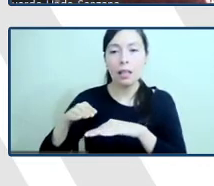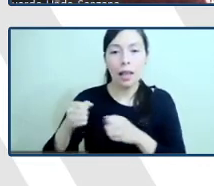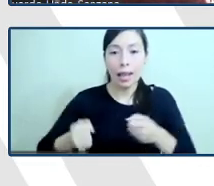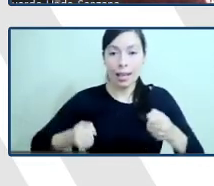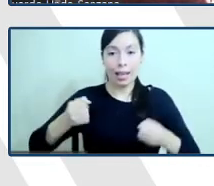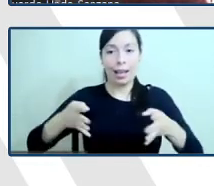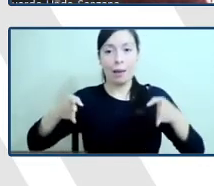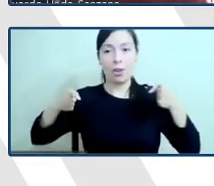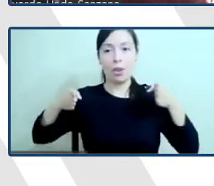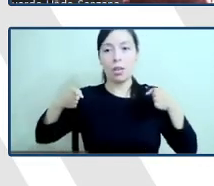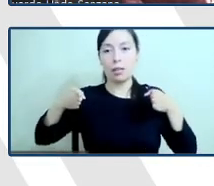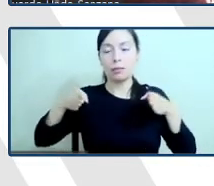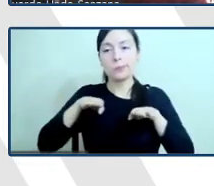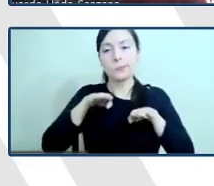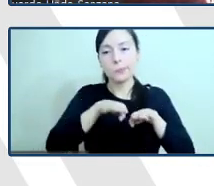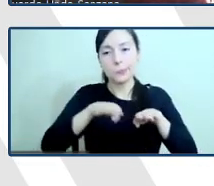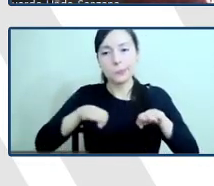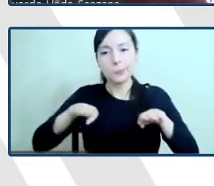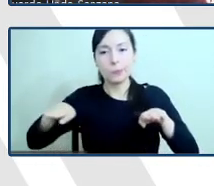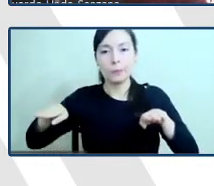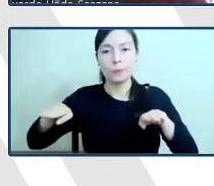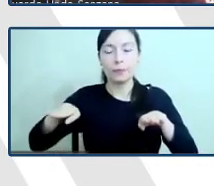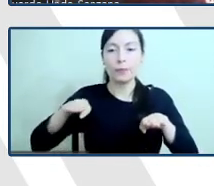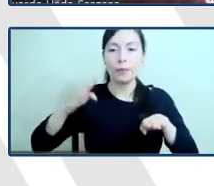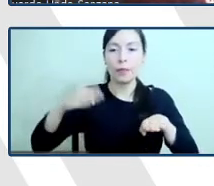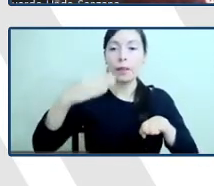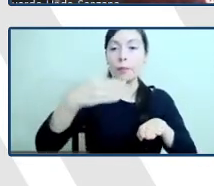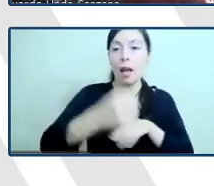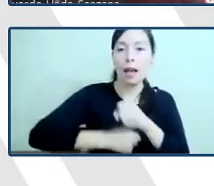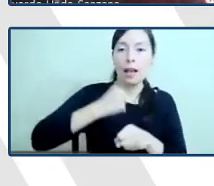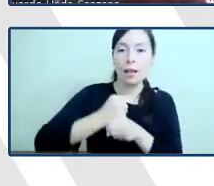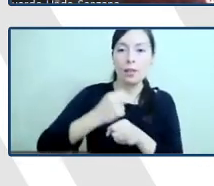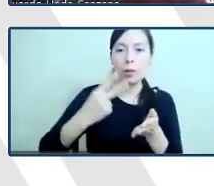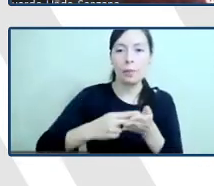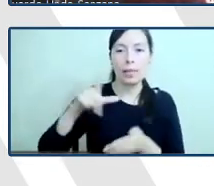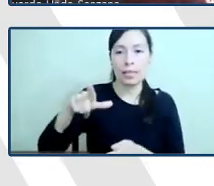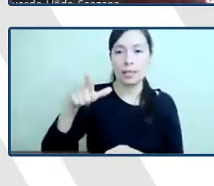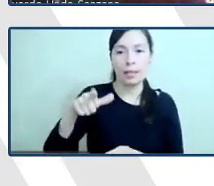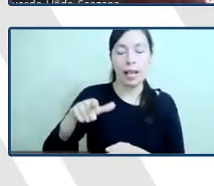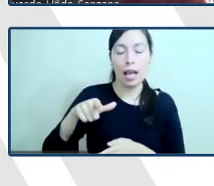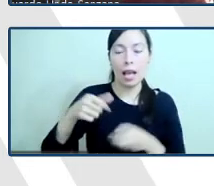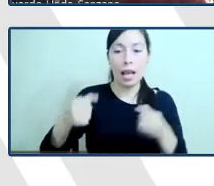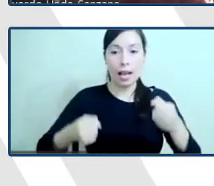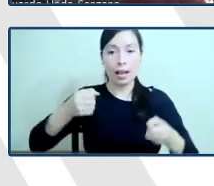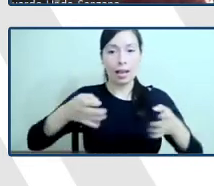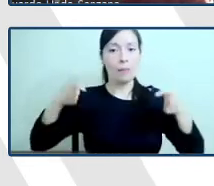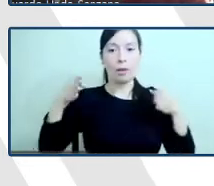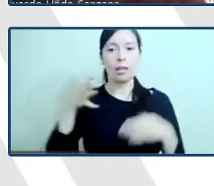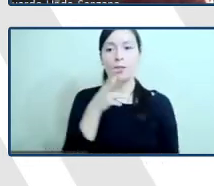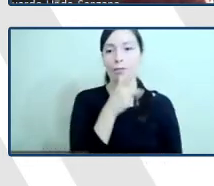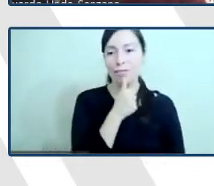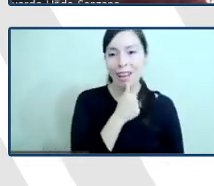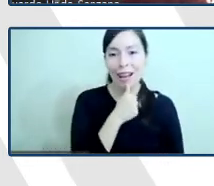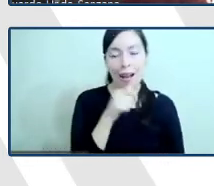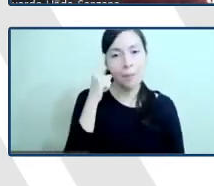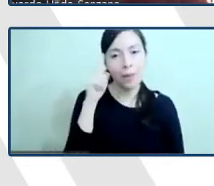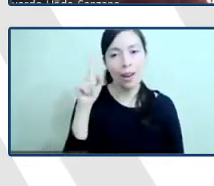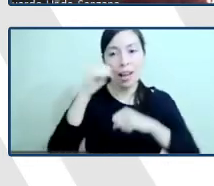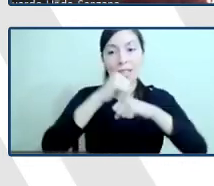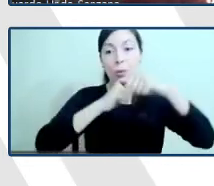camiones. Y al 2017 los camiones no están, pero también hay algunas estructuras que han